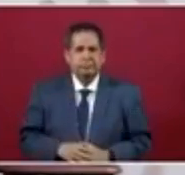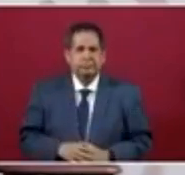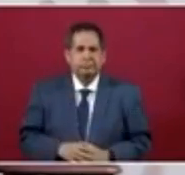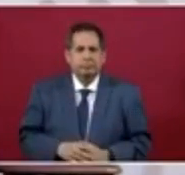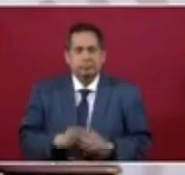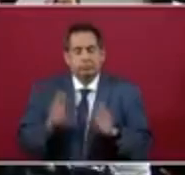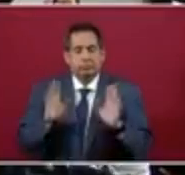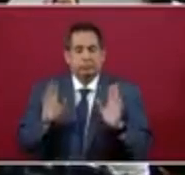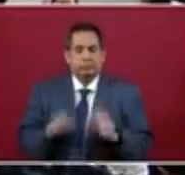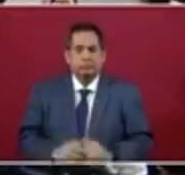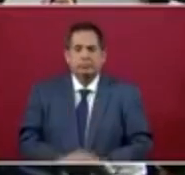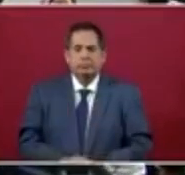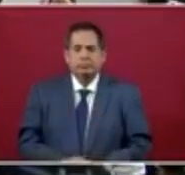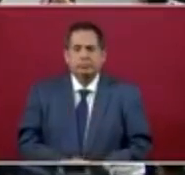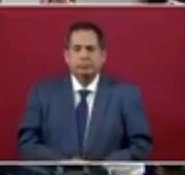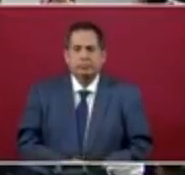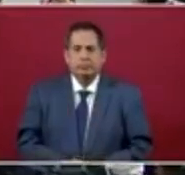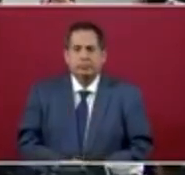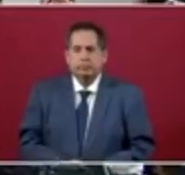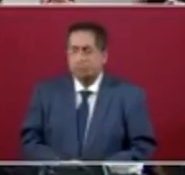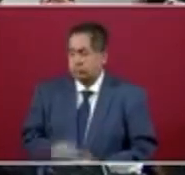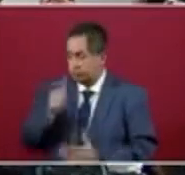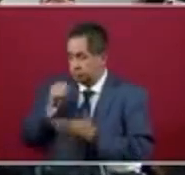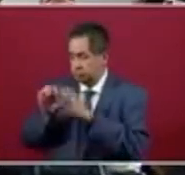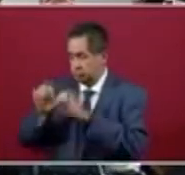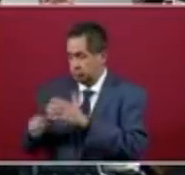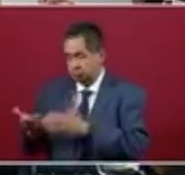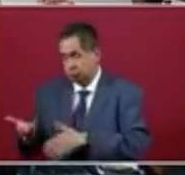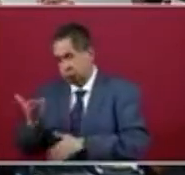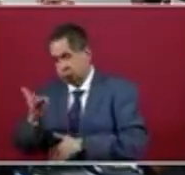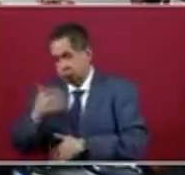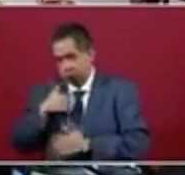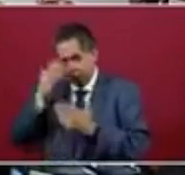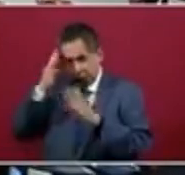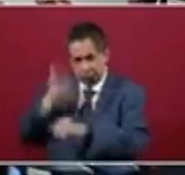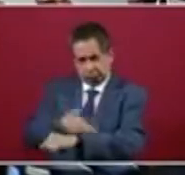Ah, bueno, pues solicítenlo, no sé cuál va a ser el procedimiento.